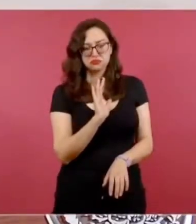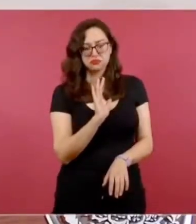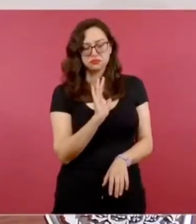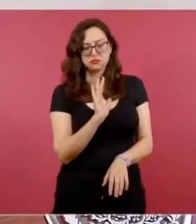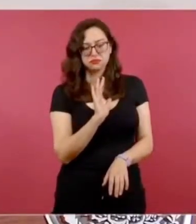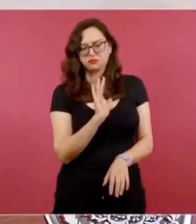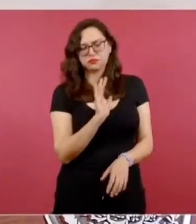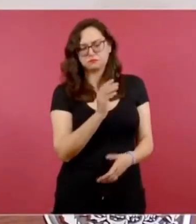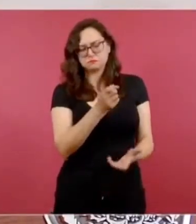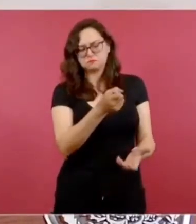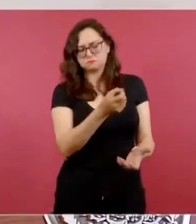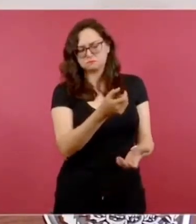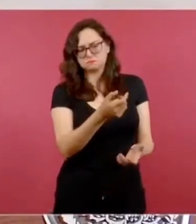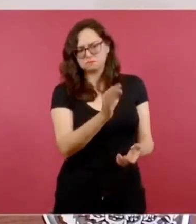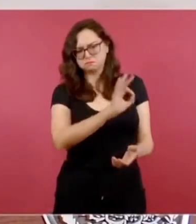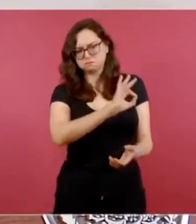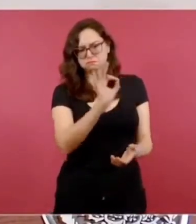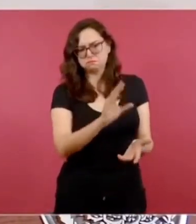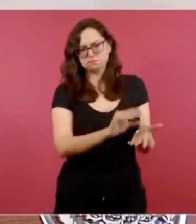No me des nada,